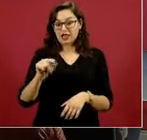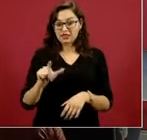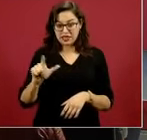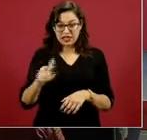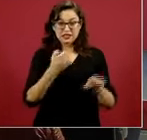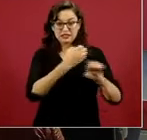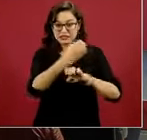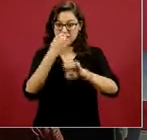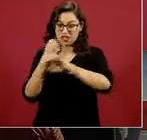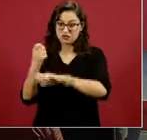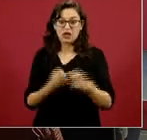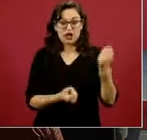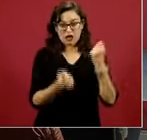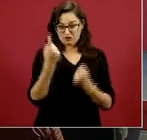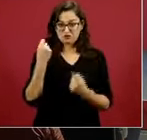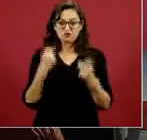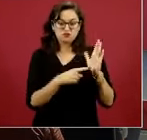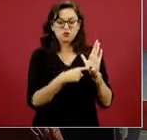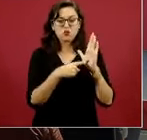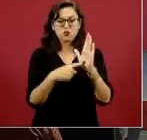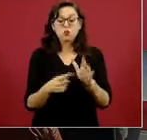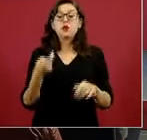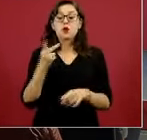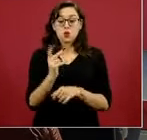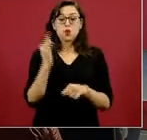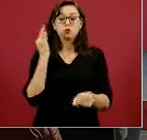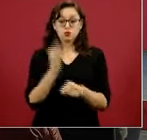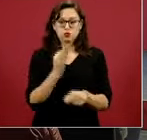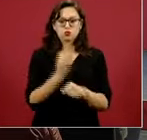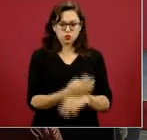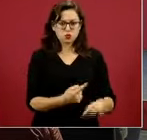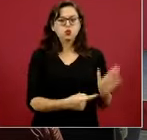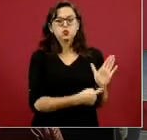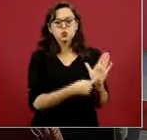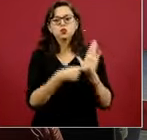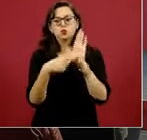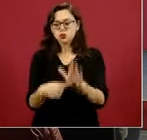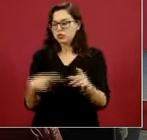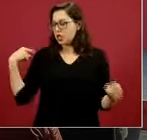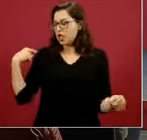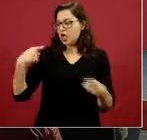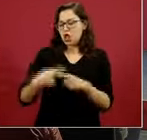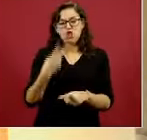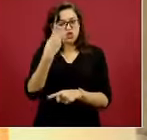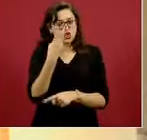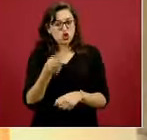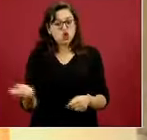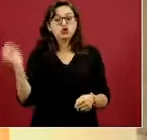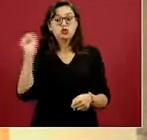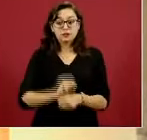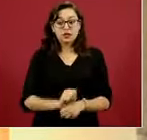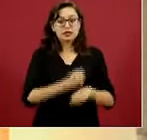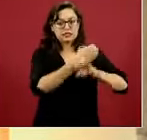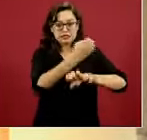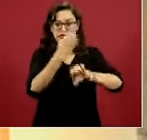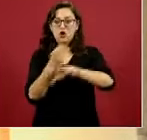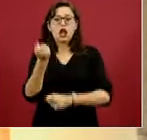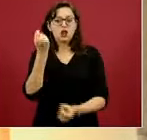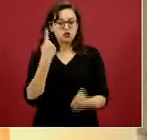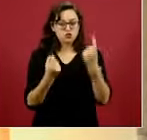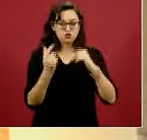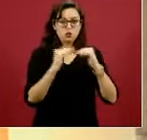y lo que decidimos hoy es presentar aquellas entidades que tienen un ascenso en las últimas 2 semanas, que han tenido un ascenso de sus